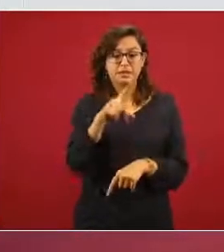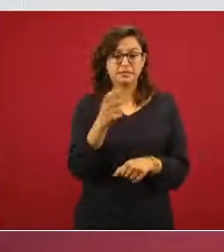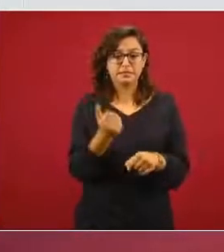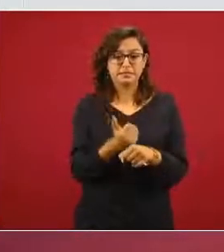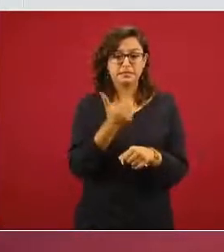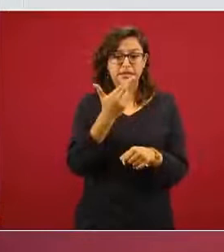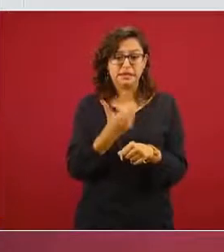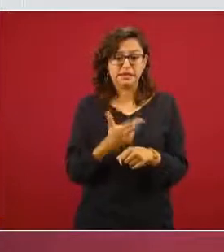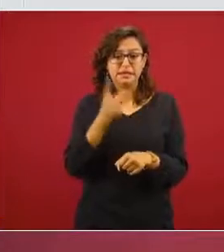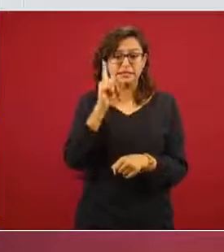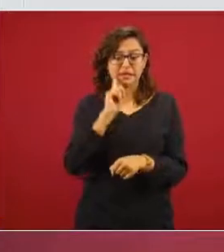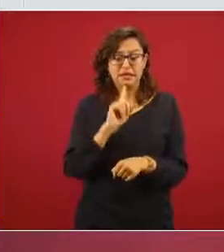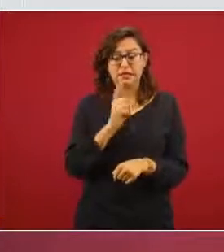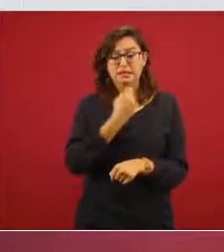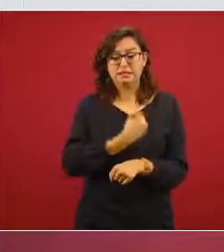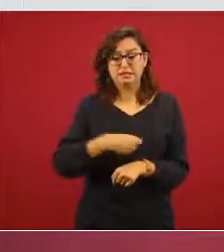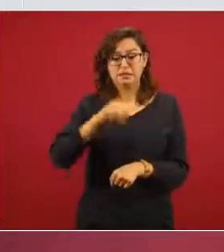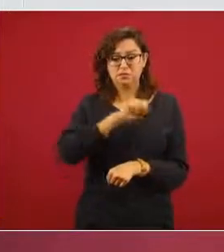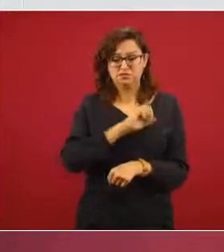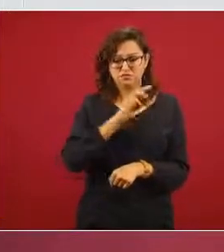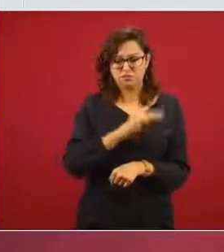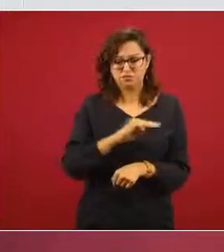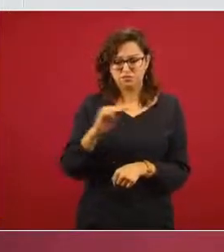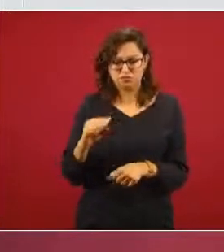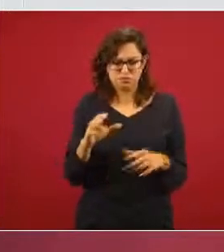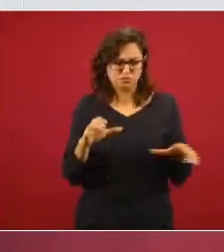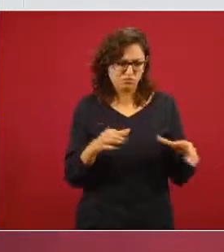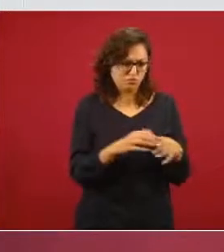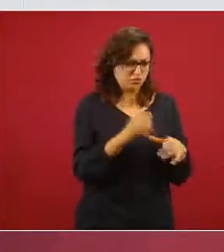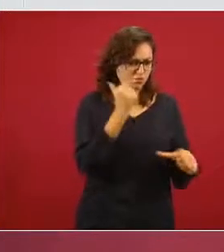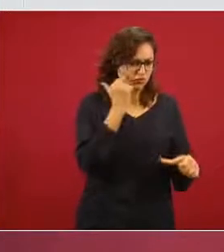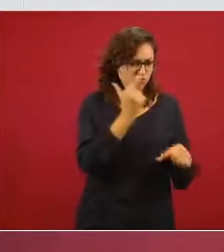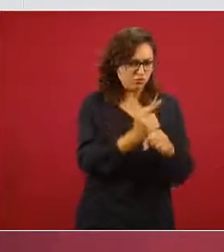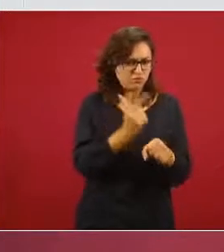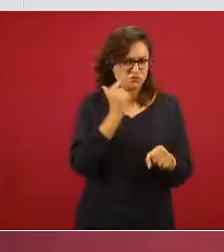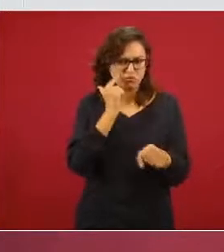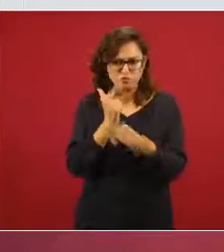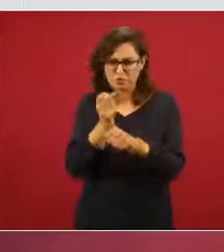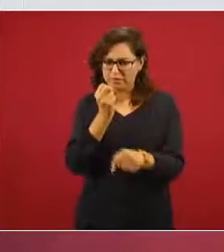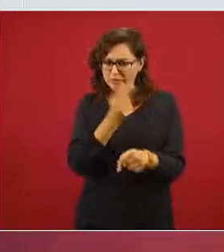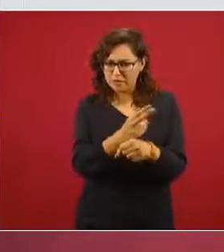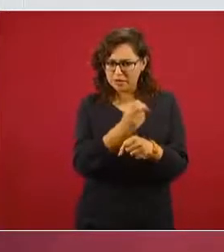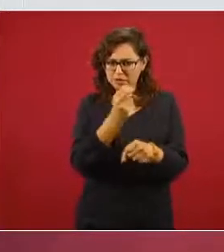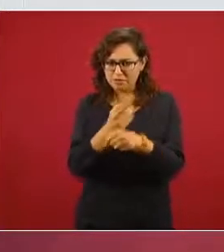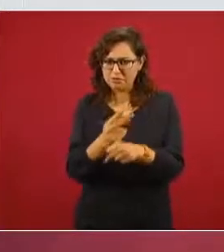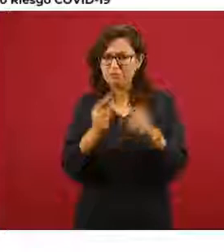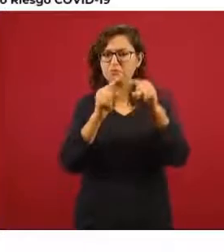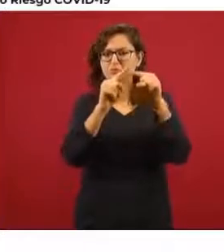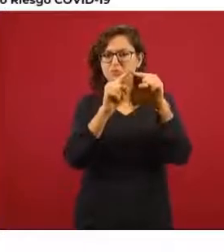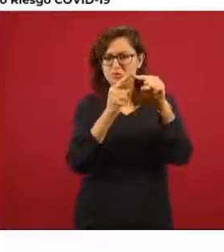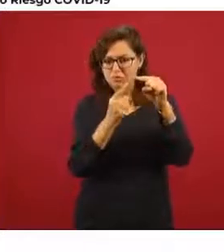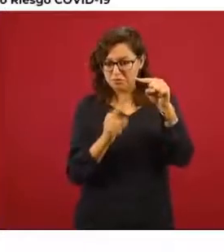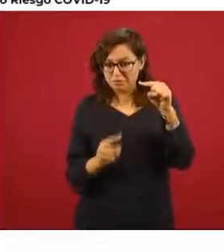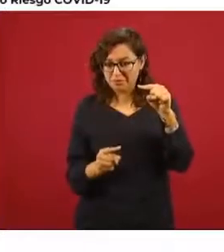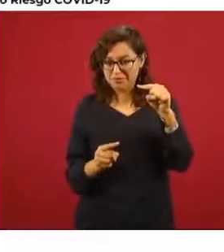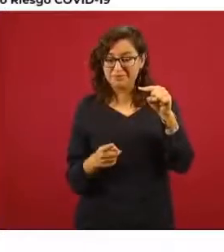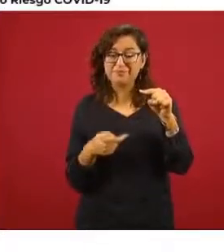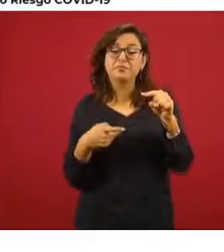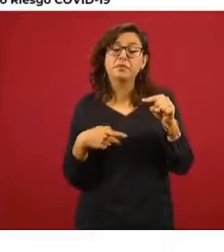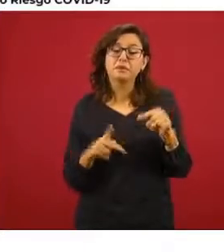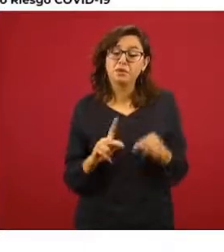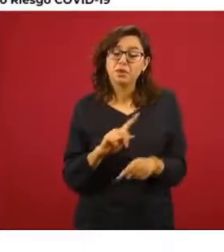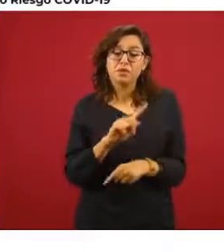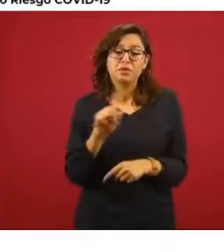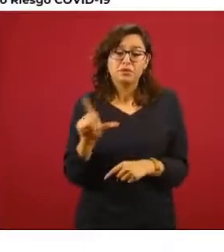Michoacán hizo intervenciones de detección comunitaria de casos y referencia temprana. Esto contribuyó al descenso, pero